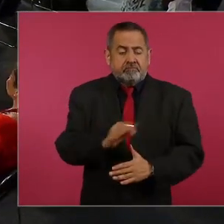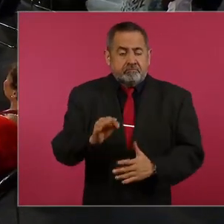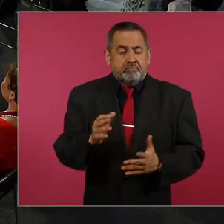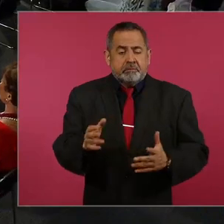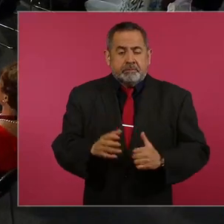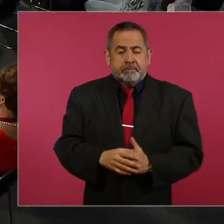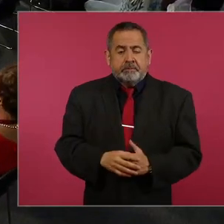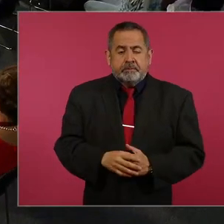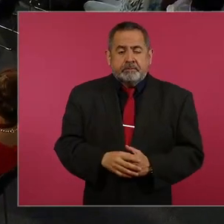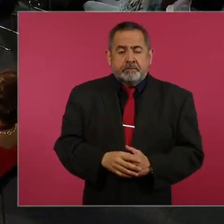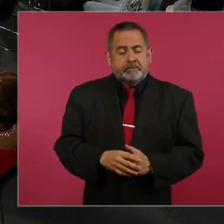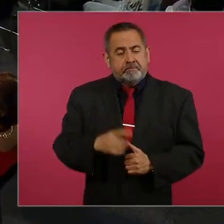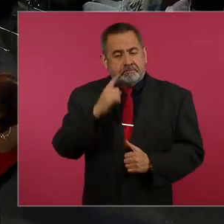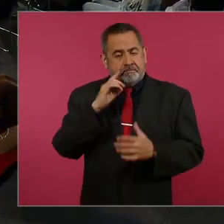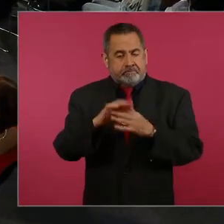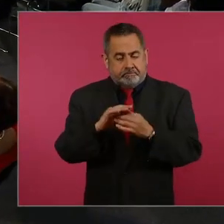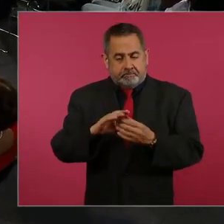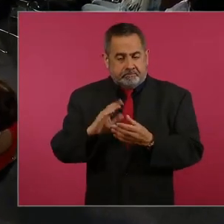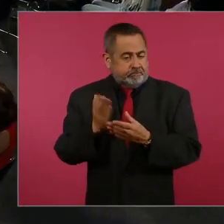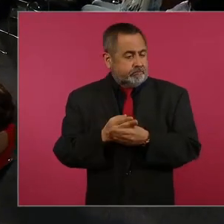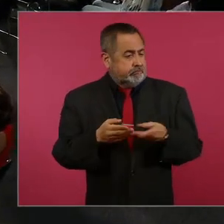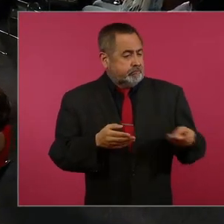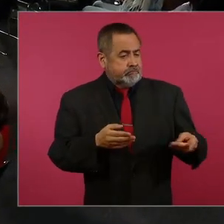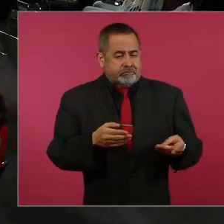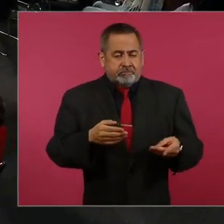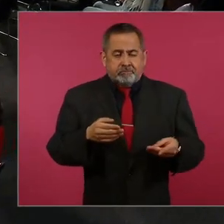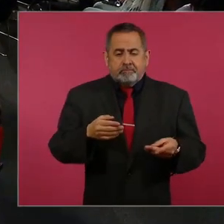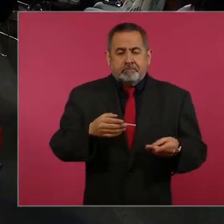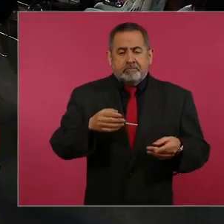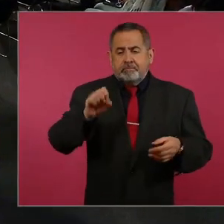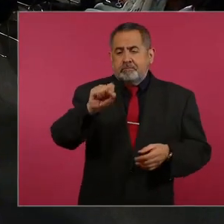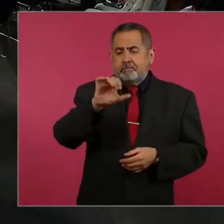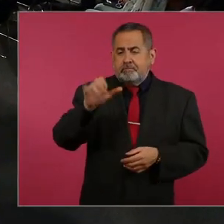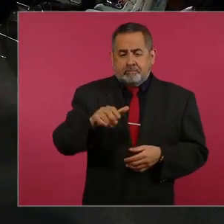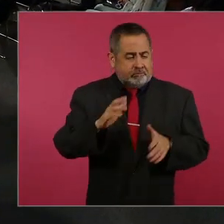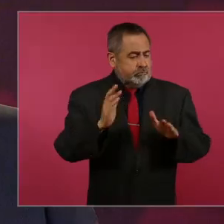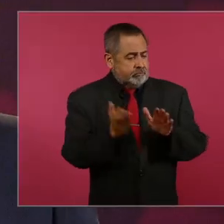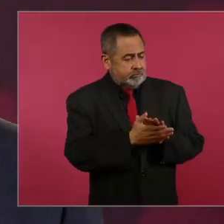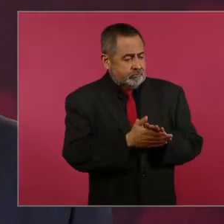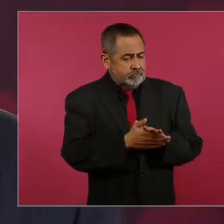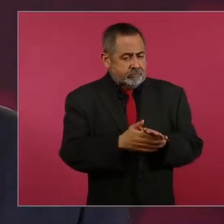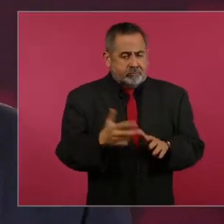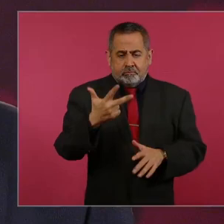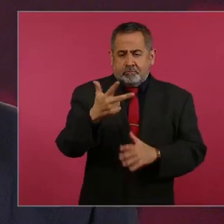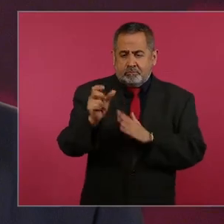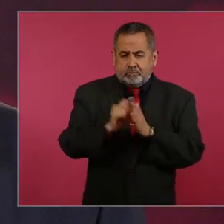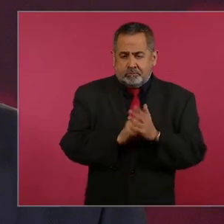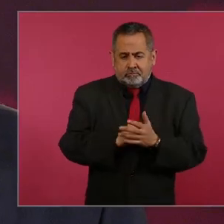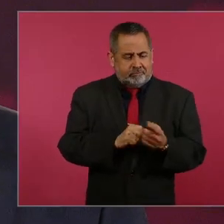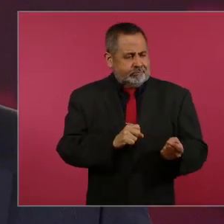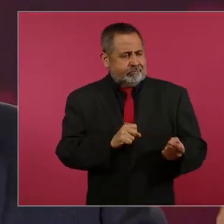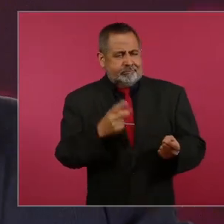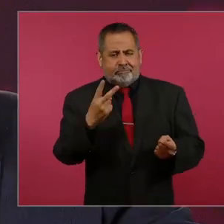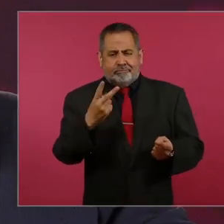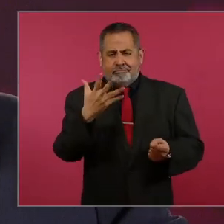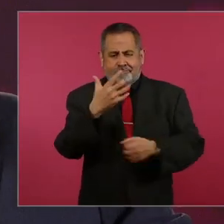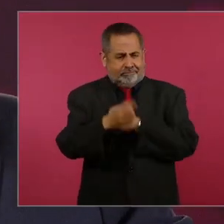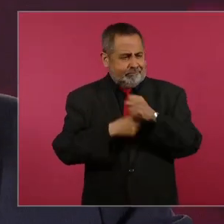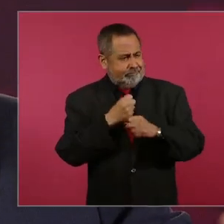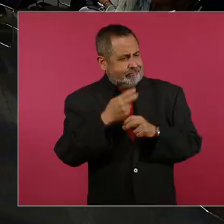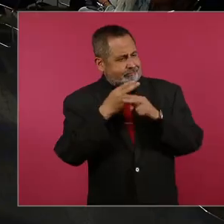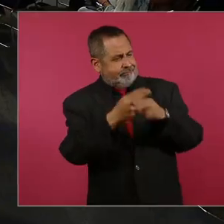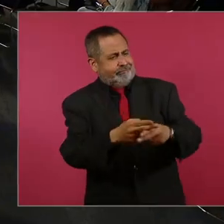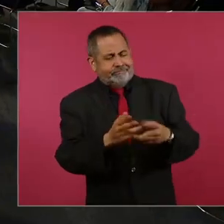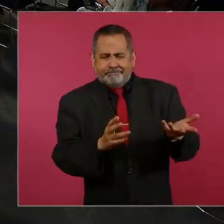Por un lado, vemos cómo un expediente de la Corte dura ocho meses y antes en los juicios dos y cinco años. Confiamos en que el